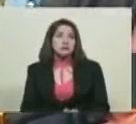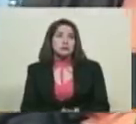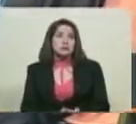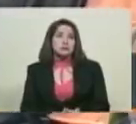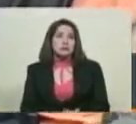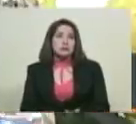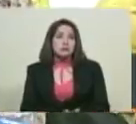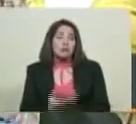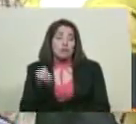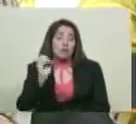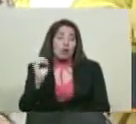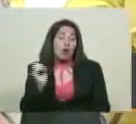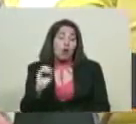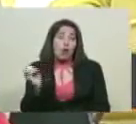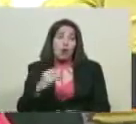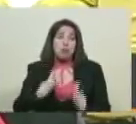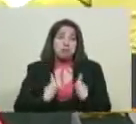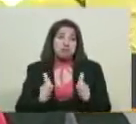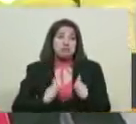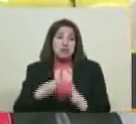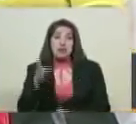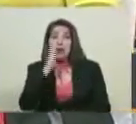O viven en Barinas,